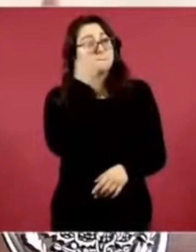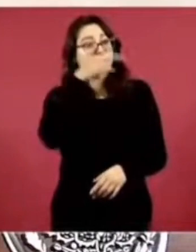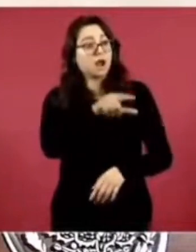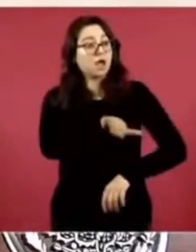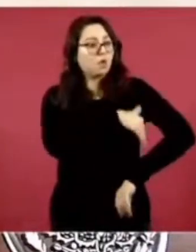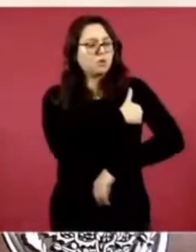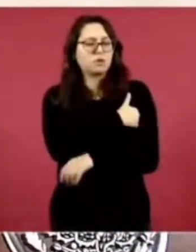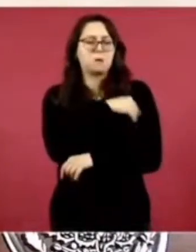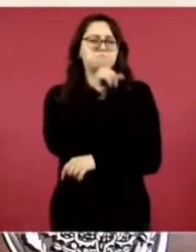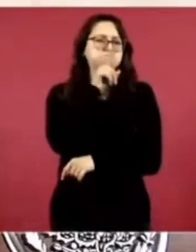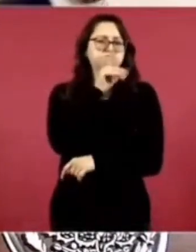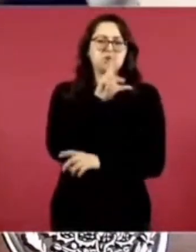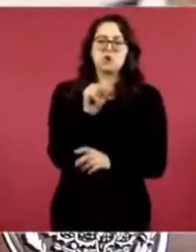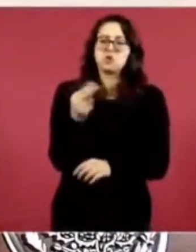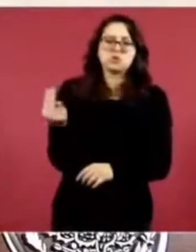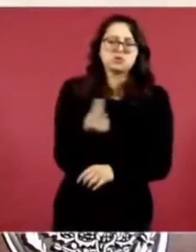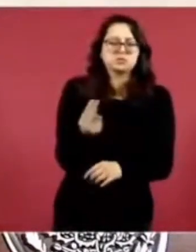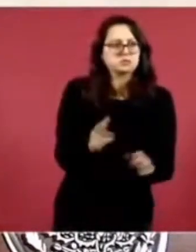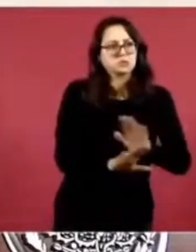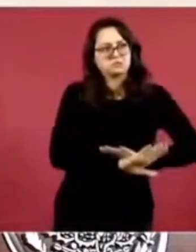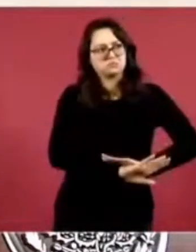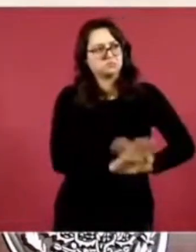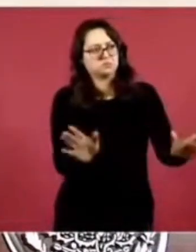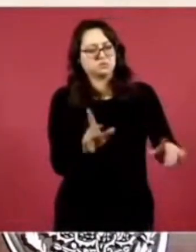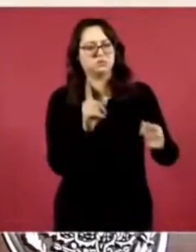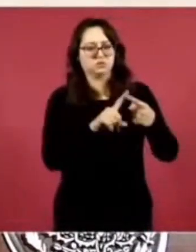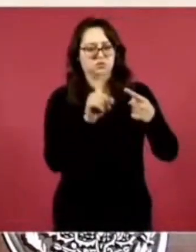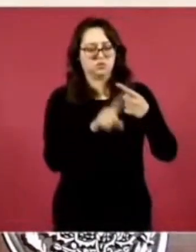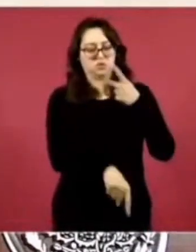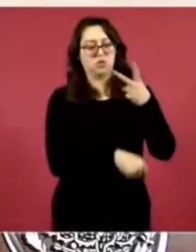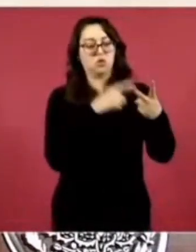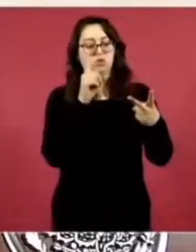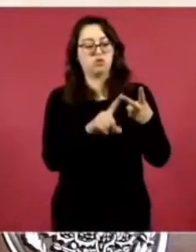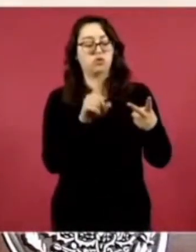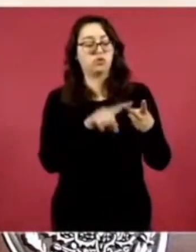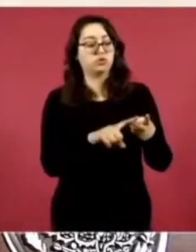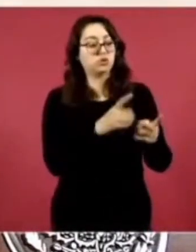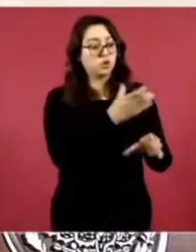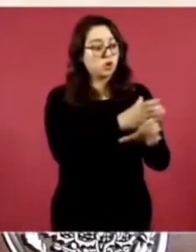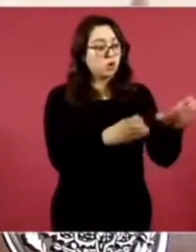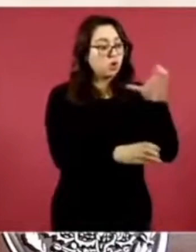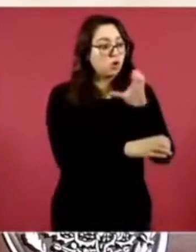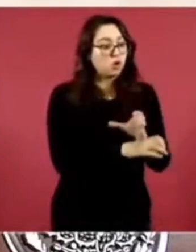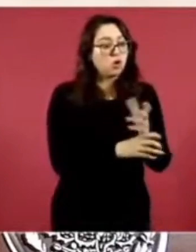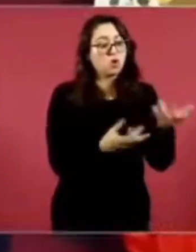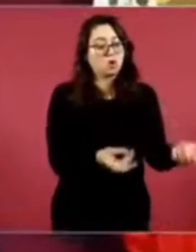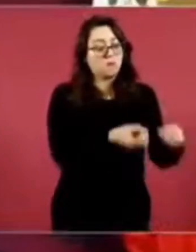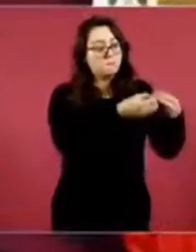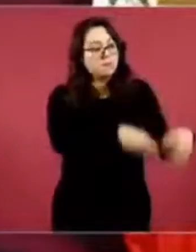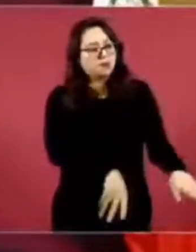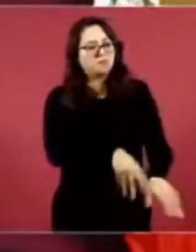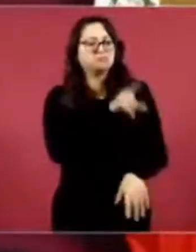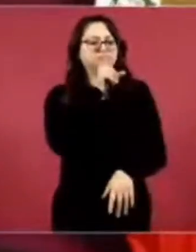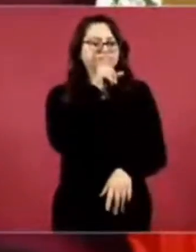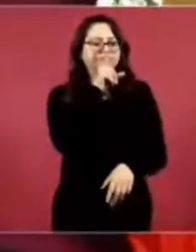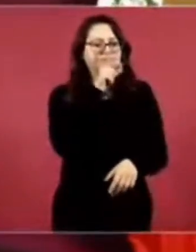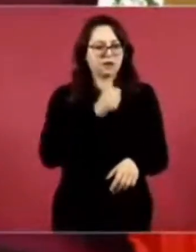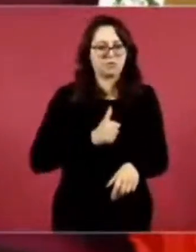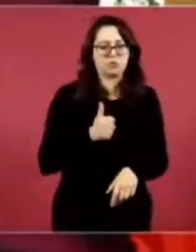confisca y se le entrega a la gente sobre todo a los más